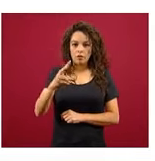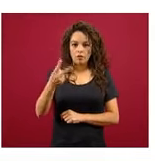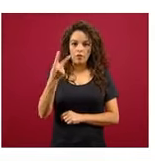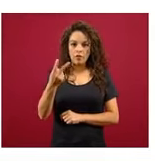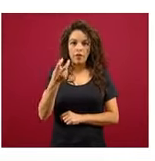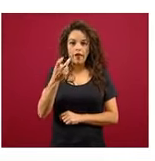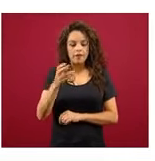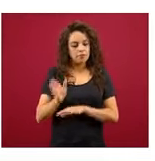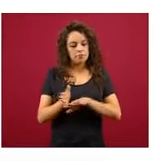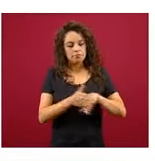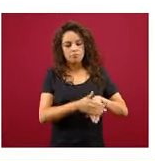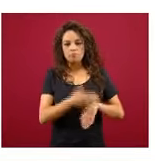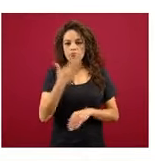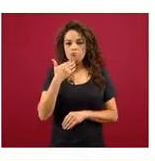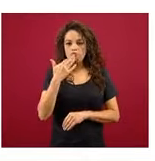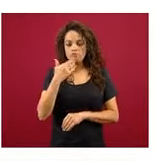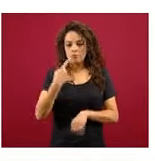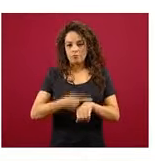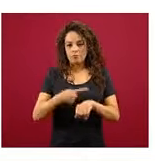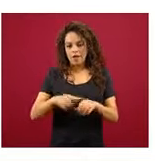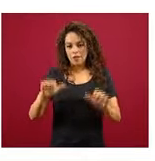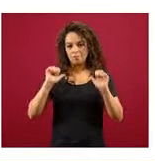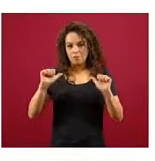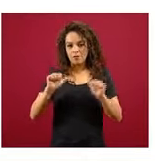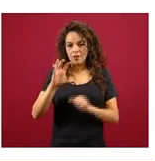COVID. Más sin embargo,